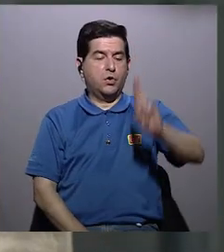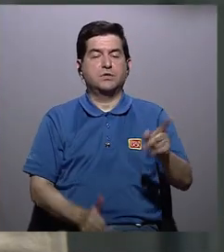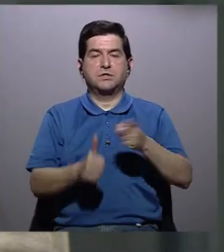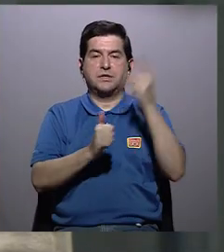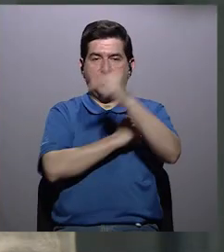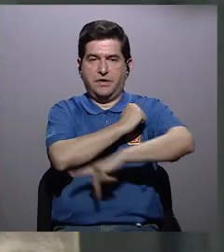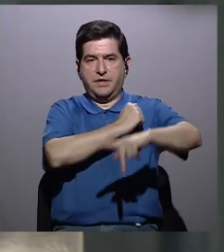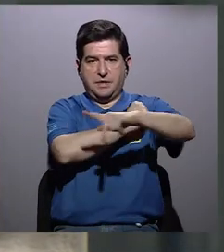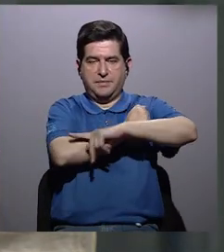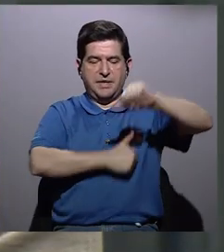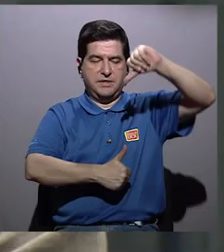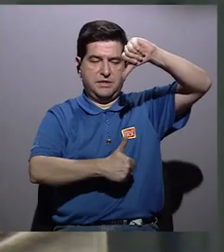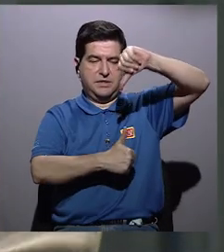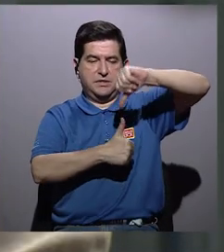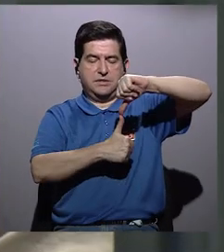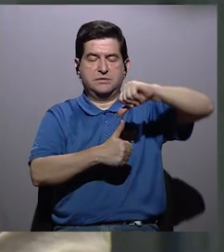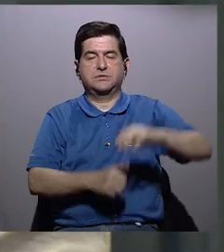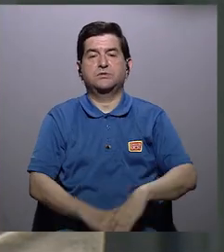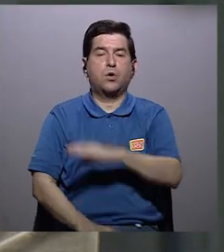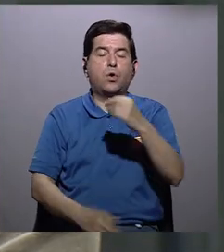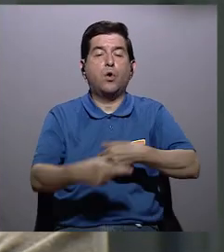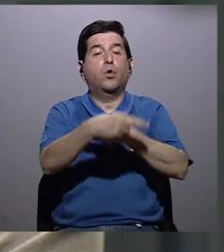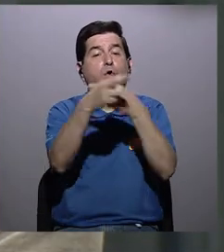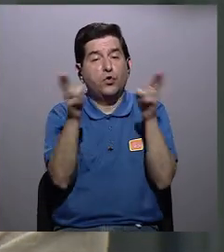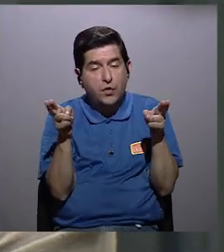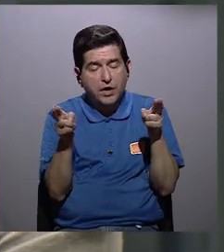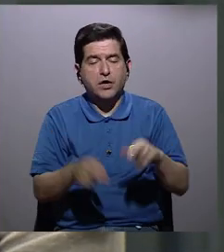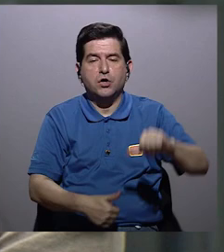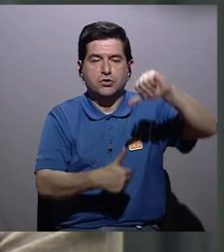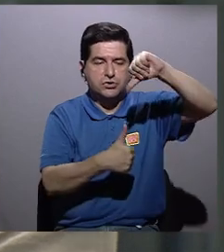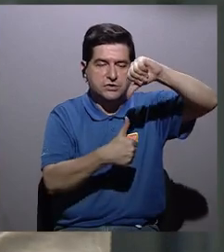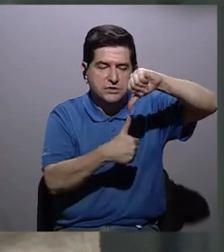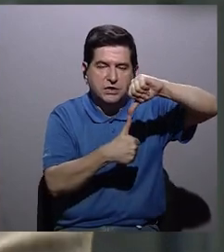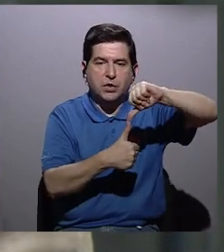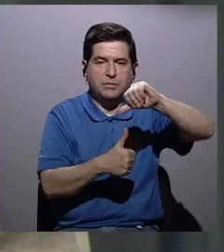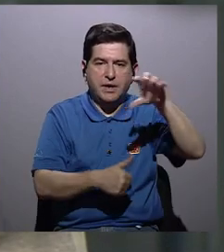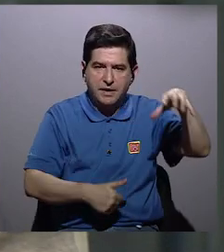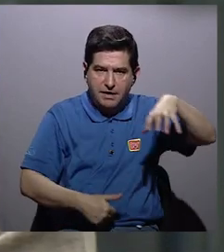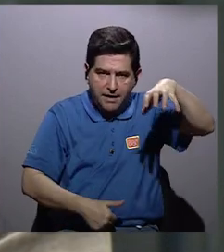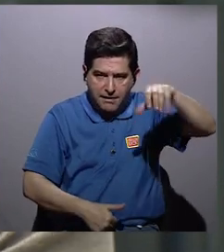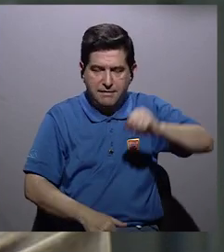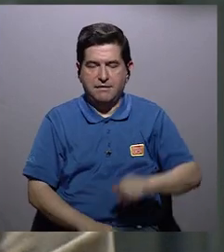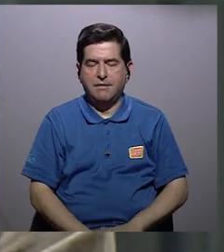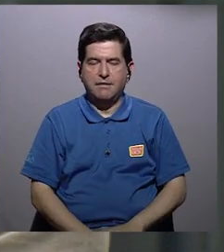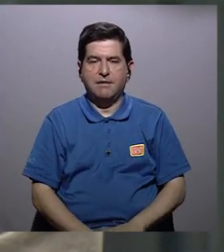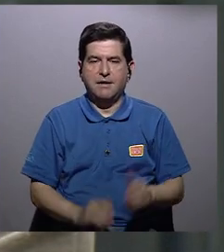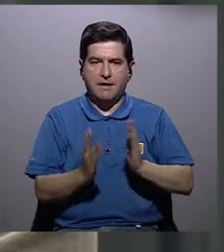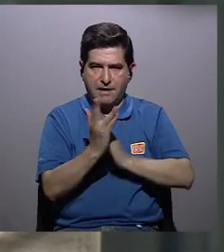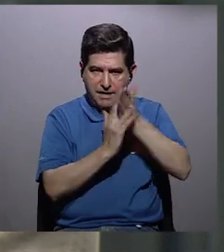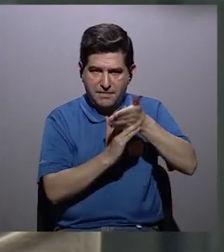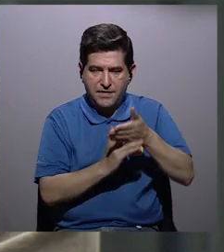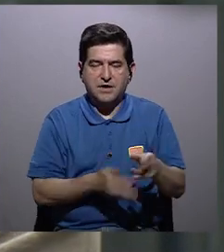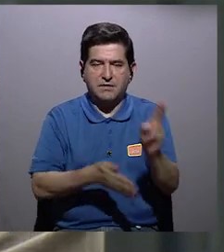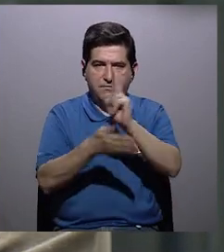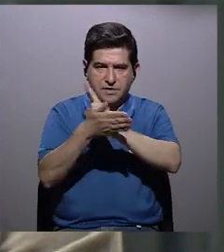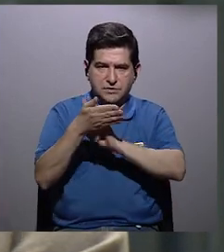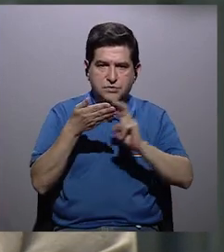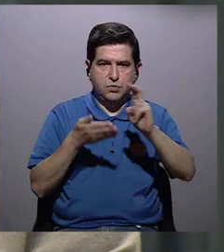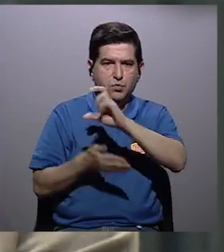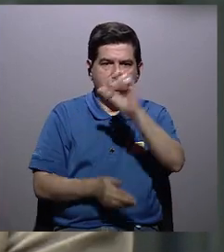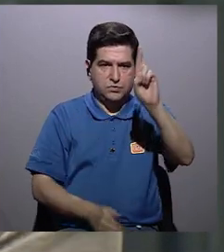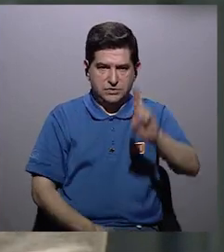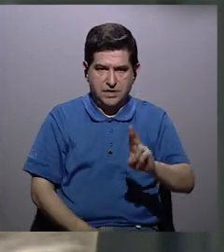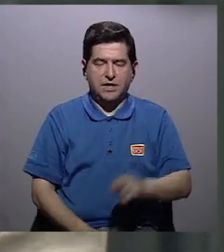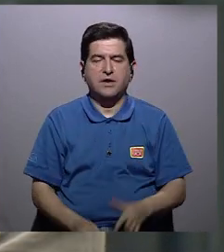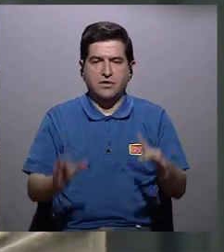primer país de Centroamérica o de la región Centroamérica y Caribe a través de la Universidad y el Instituto de Investigaciones Psicológicas